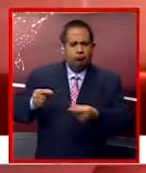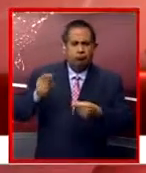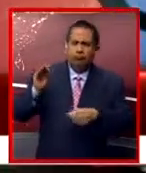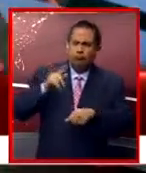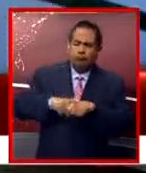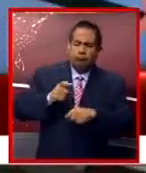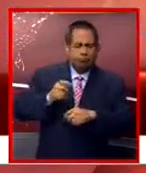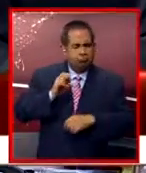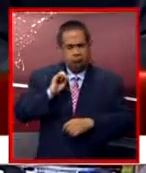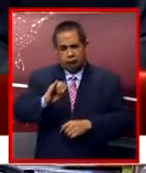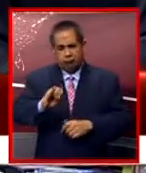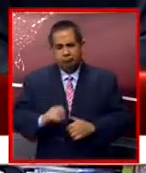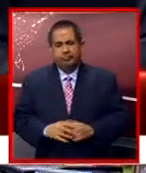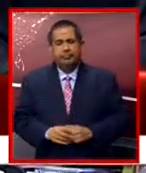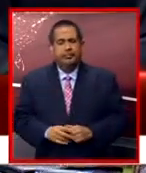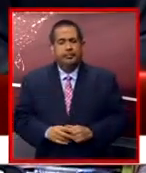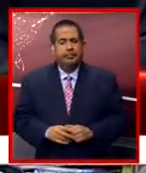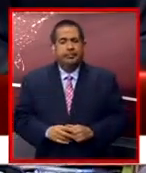federal.